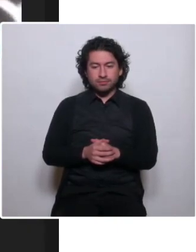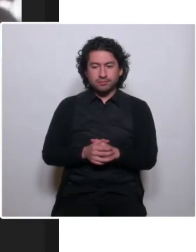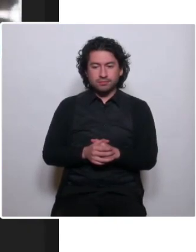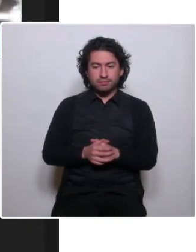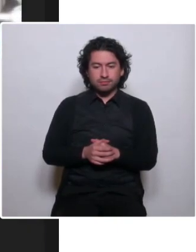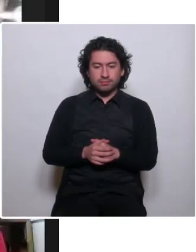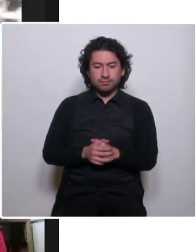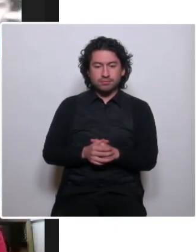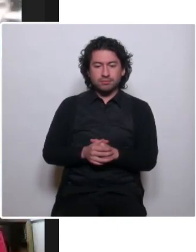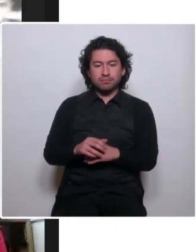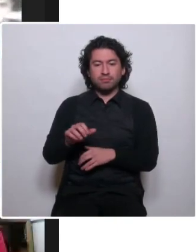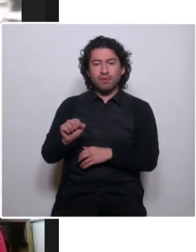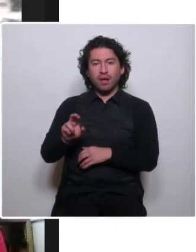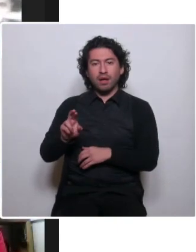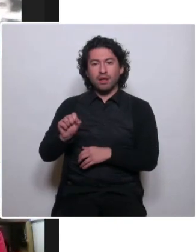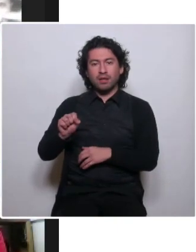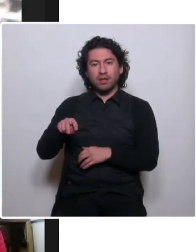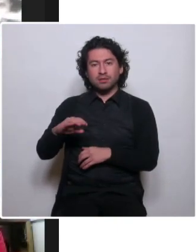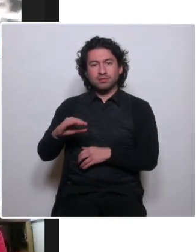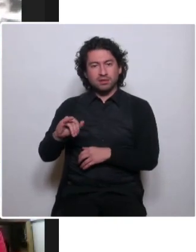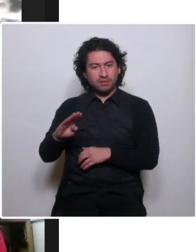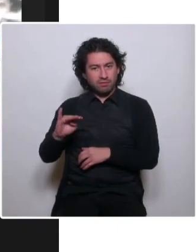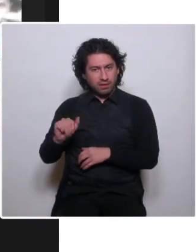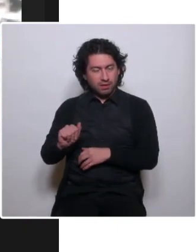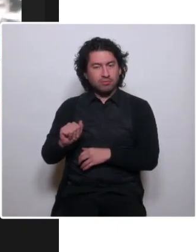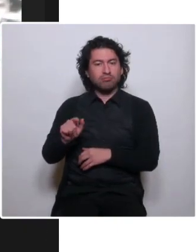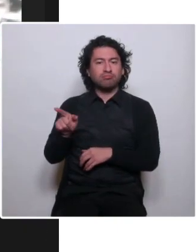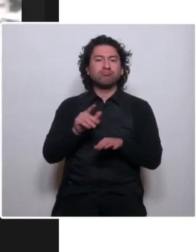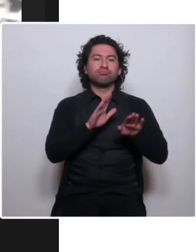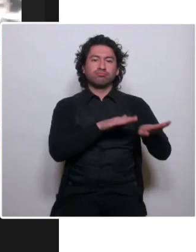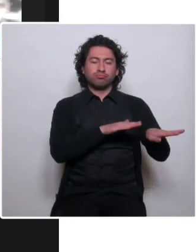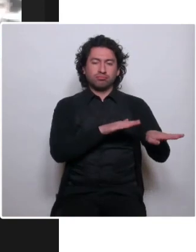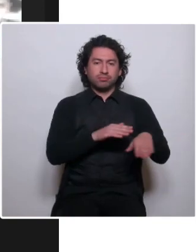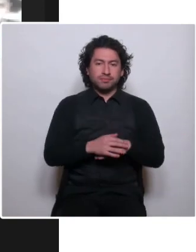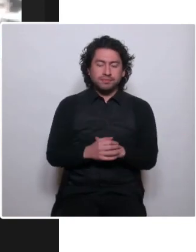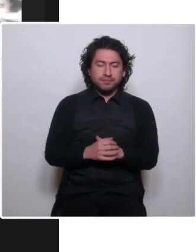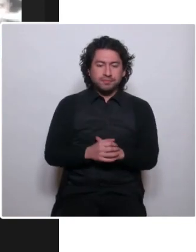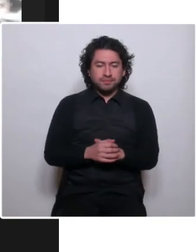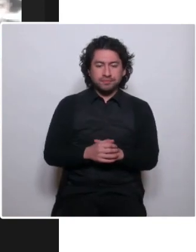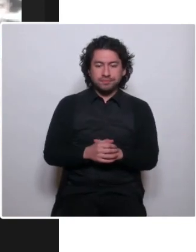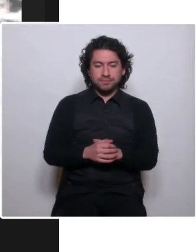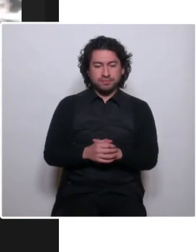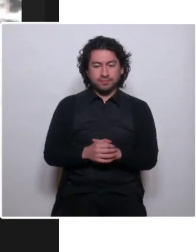Señor Jorge Arancibia. A favor, señor secretario.